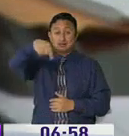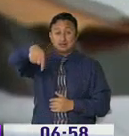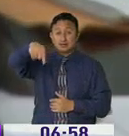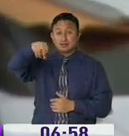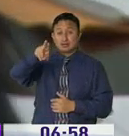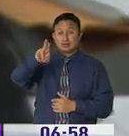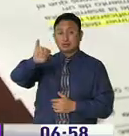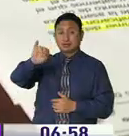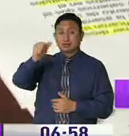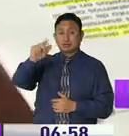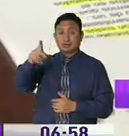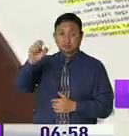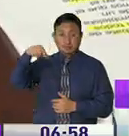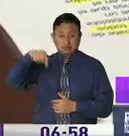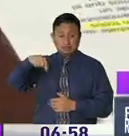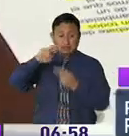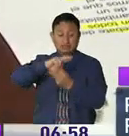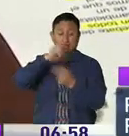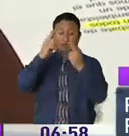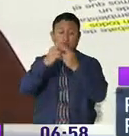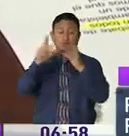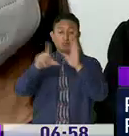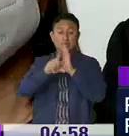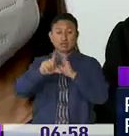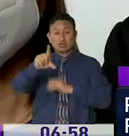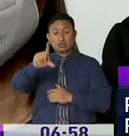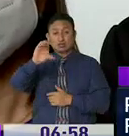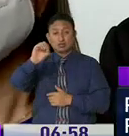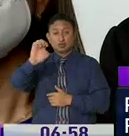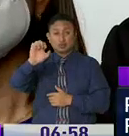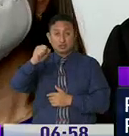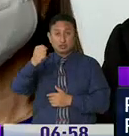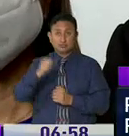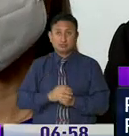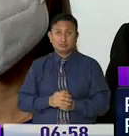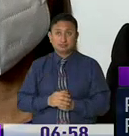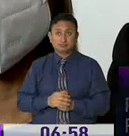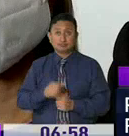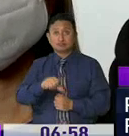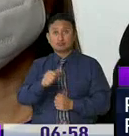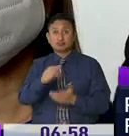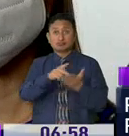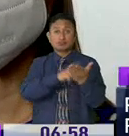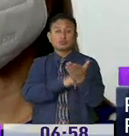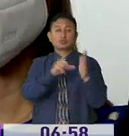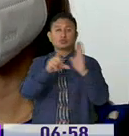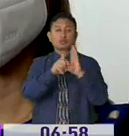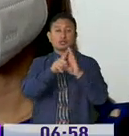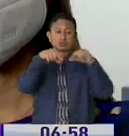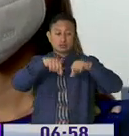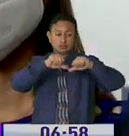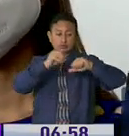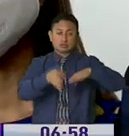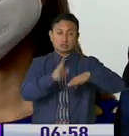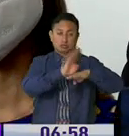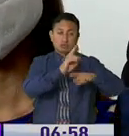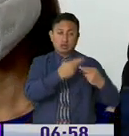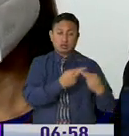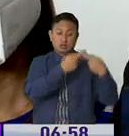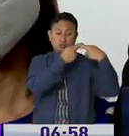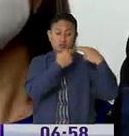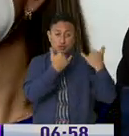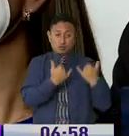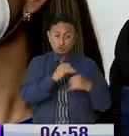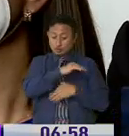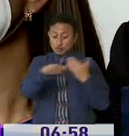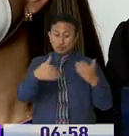Ley de Educación Superior. Que dado que existen otros proyectos de ley, pues la Asamblea Nacional tiene la responsabilidad de dar trámite a todos ellos. Y